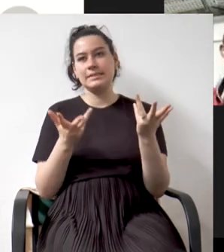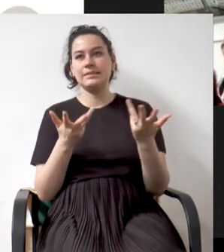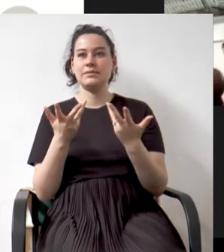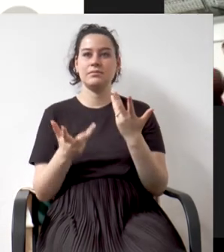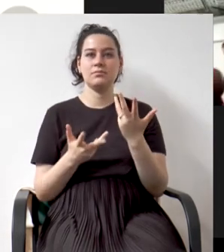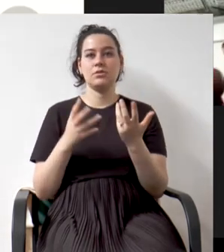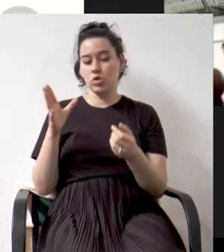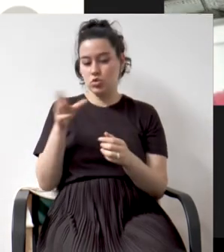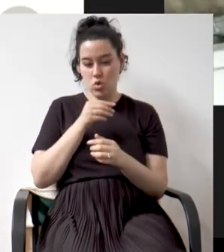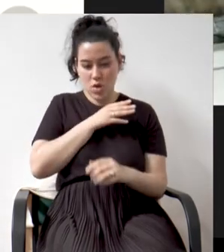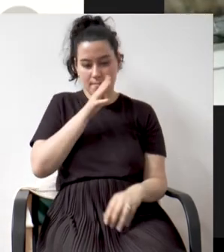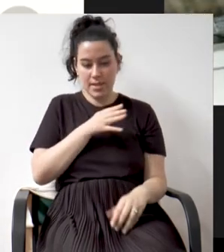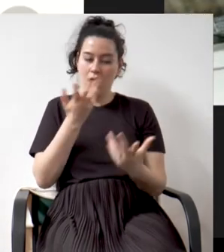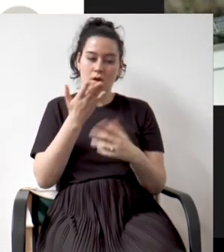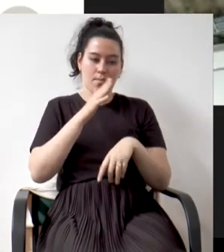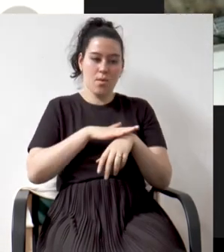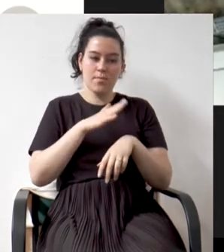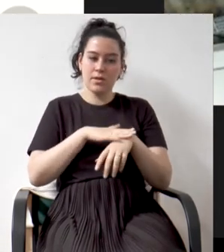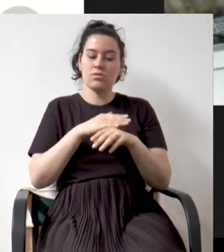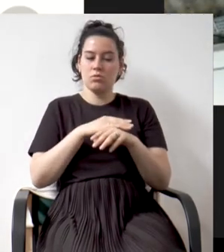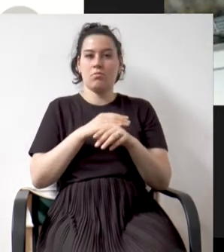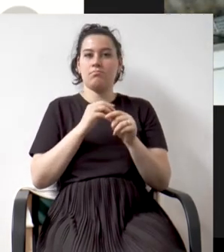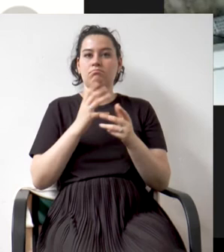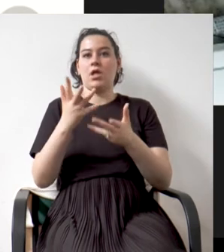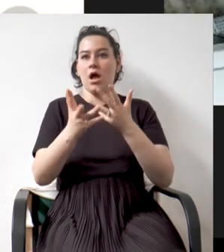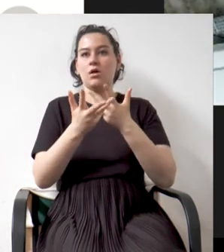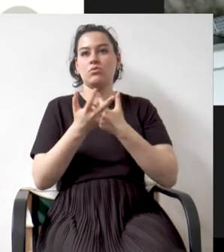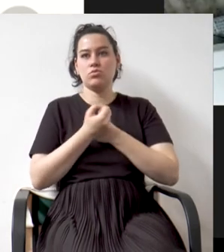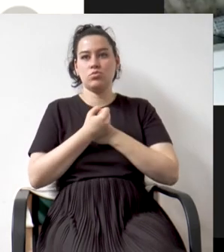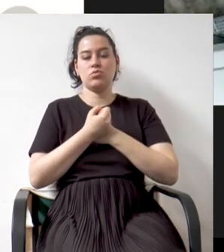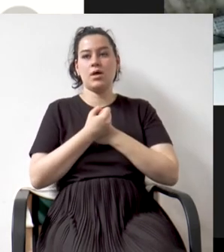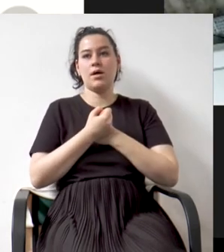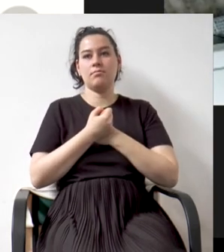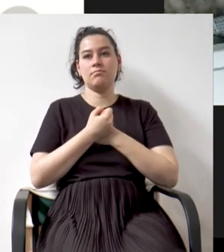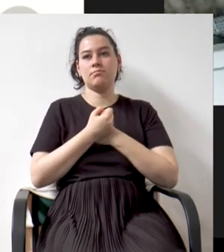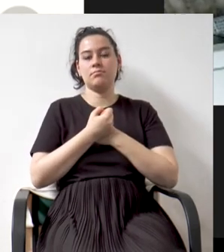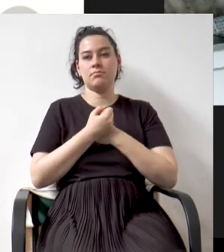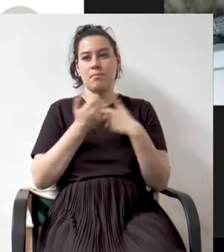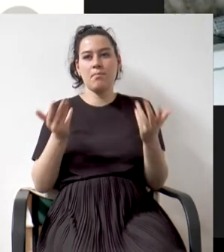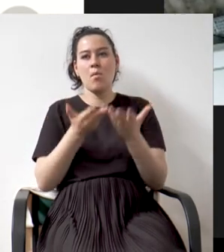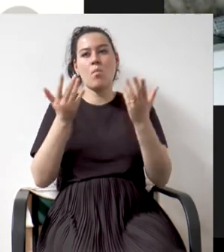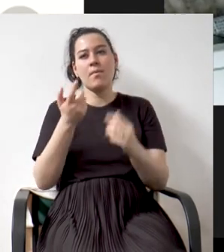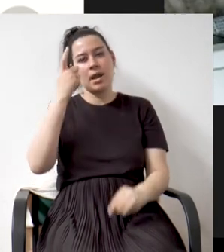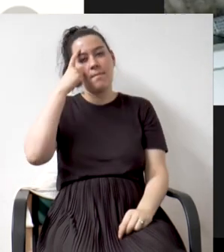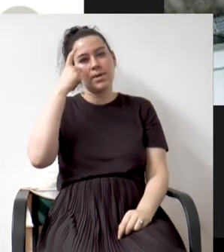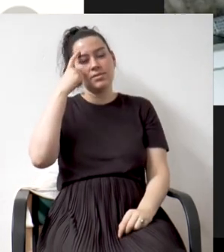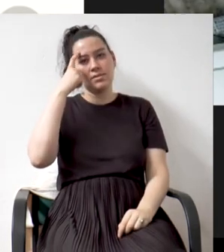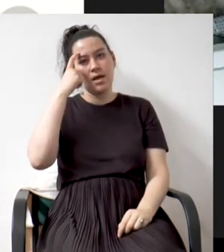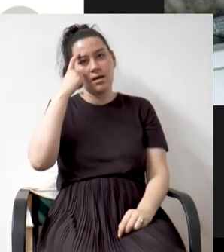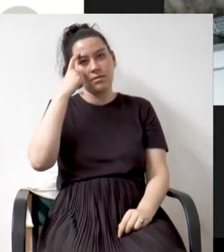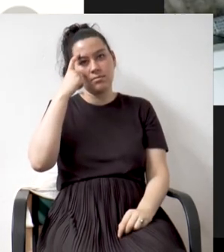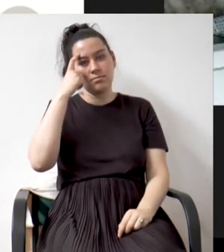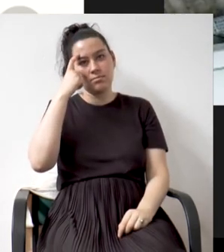Todas las instancias en este momento que nos permiten o nos posibilitan o promueven pensar a mediano y largo plazo,